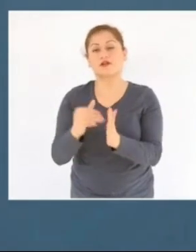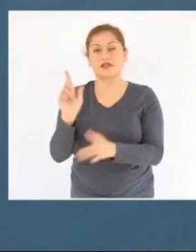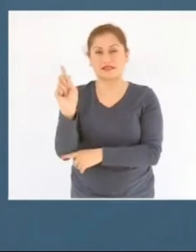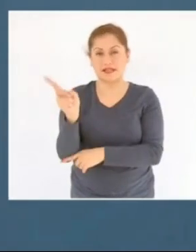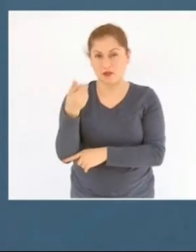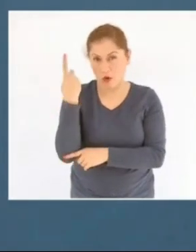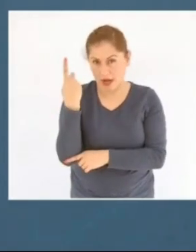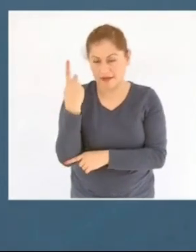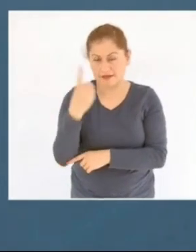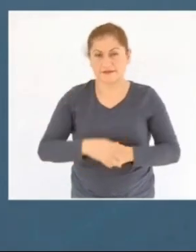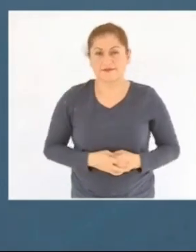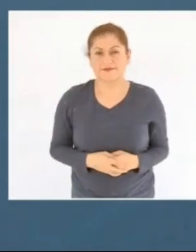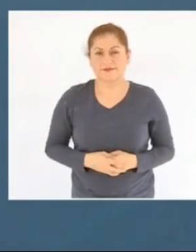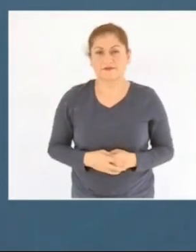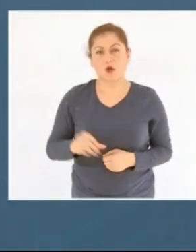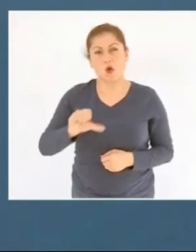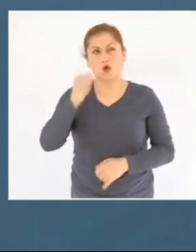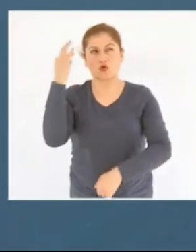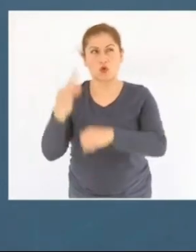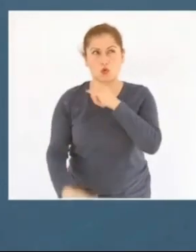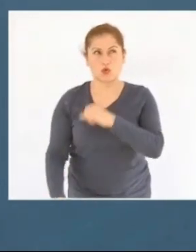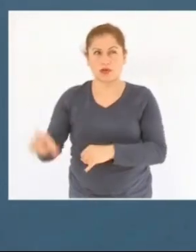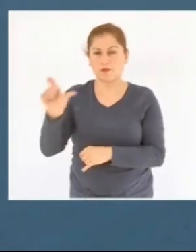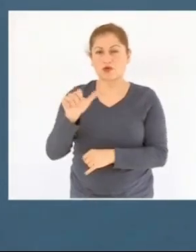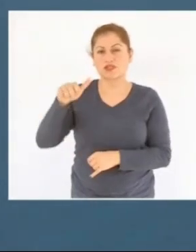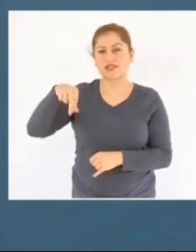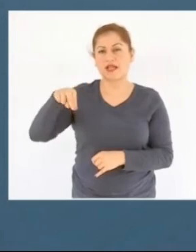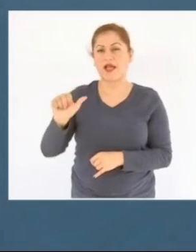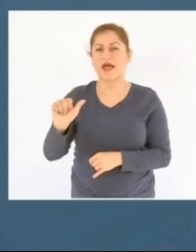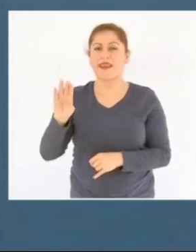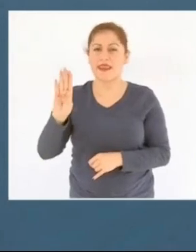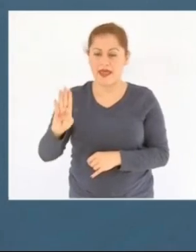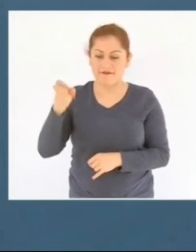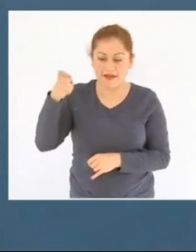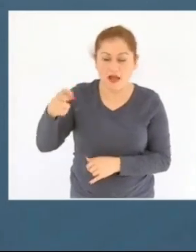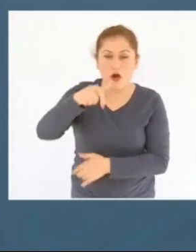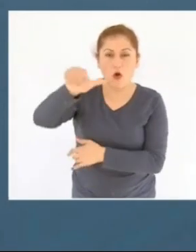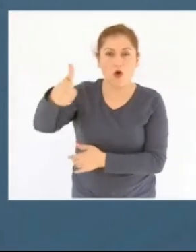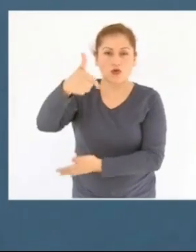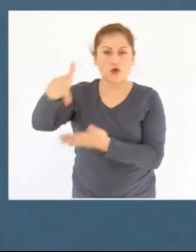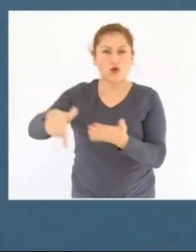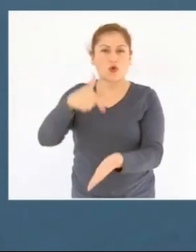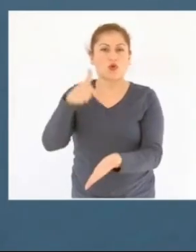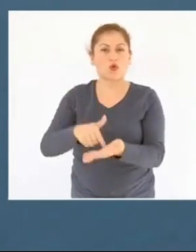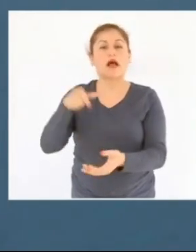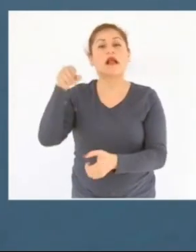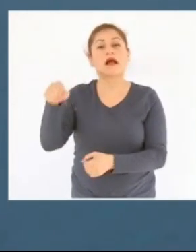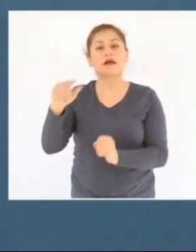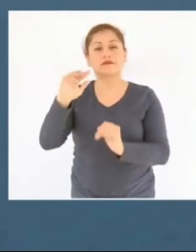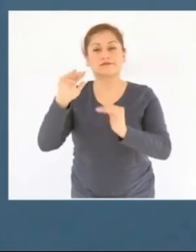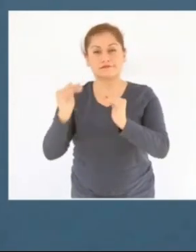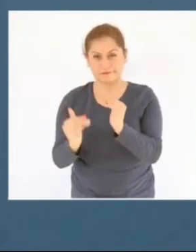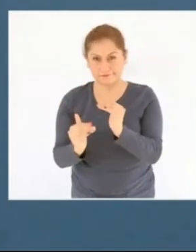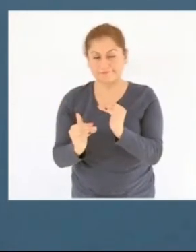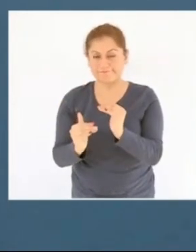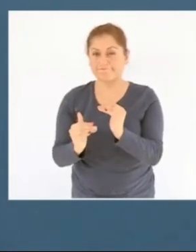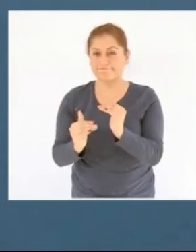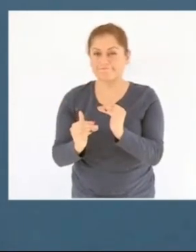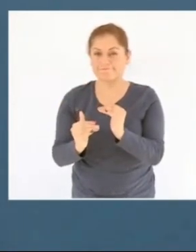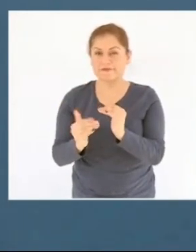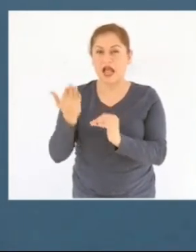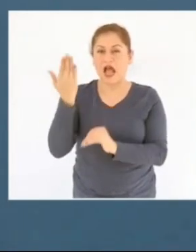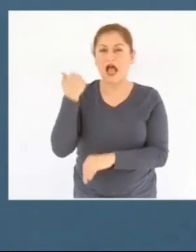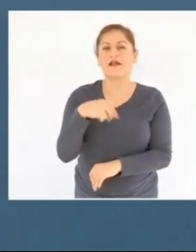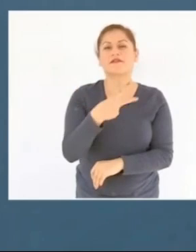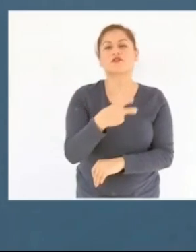adelantada. Finalmente, Xanap, otro campo, ahí la reducción pasó de